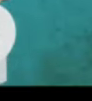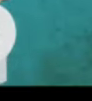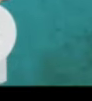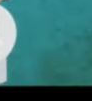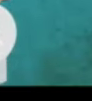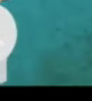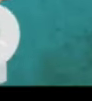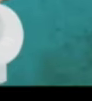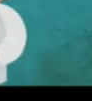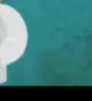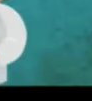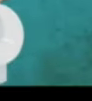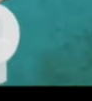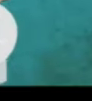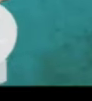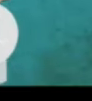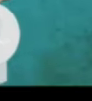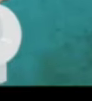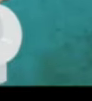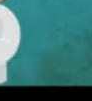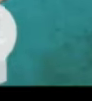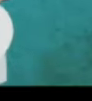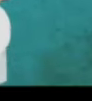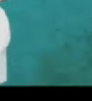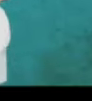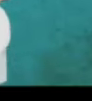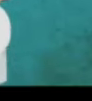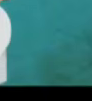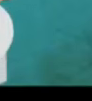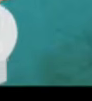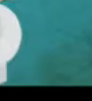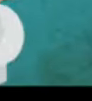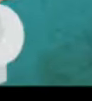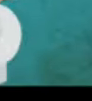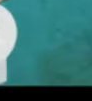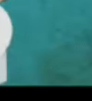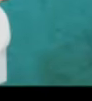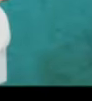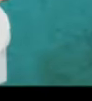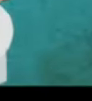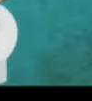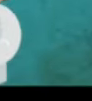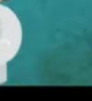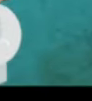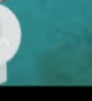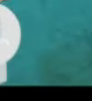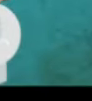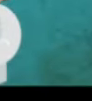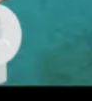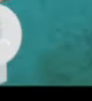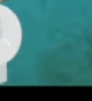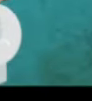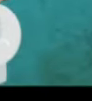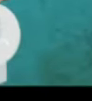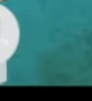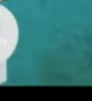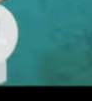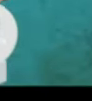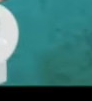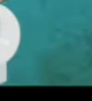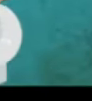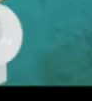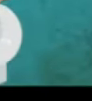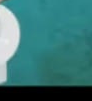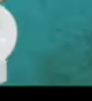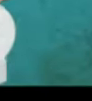de las personas valientes y de buen corazón es la humildad y el amor. Tú también puedes ser una persona humilde pensando primero en el bien de los demás